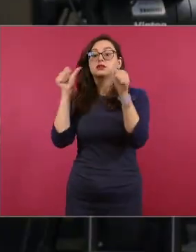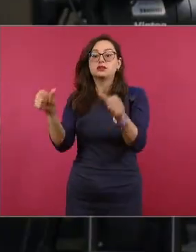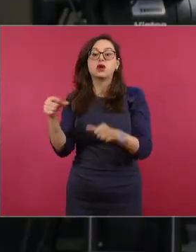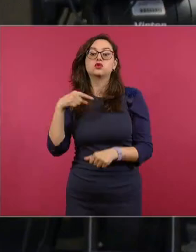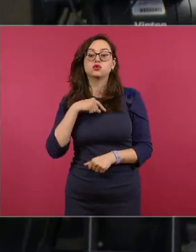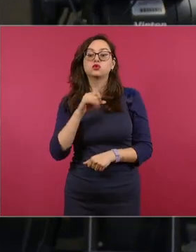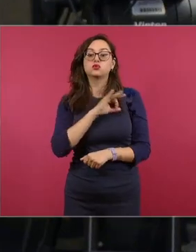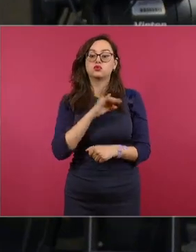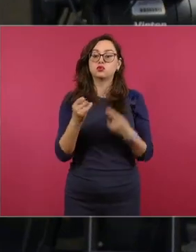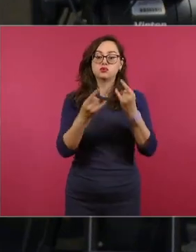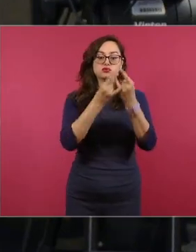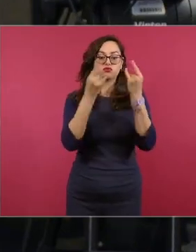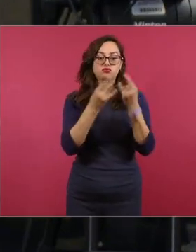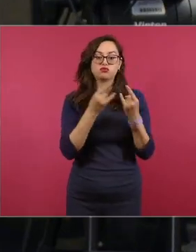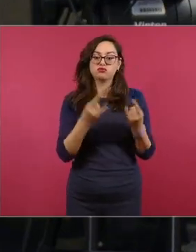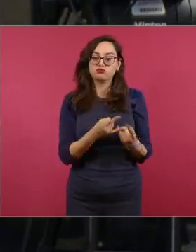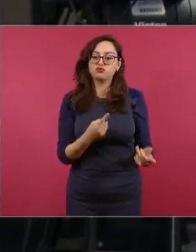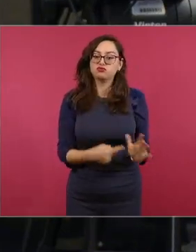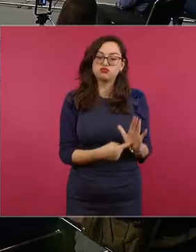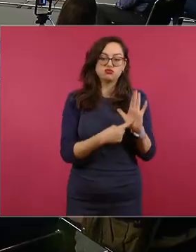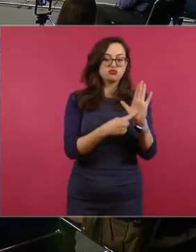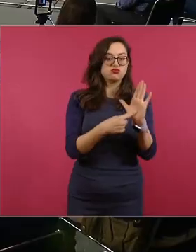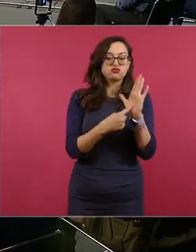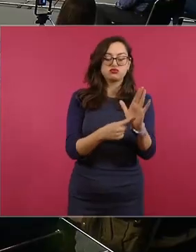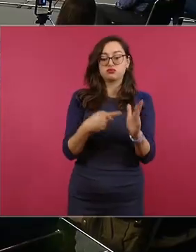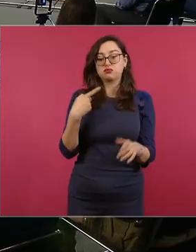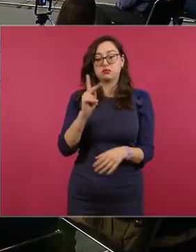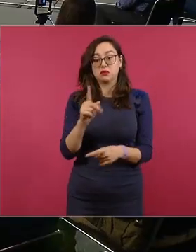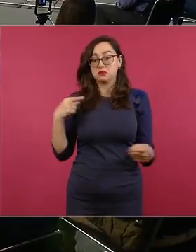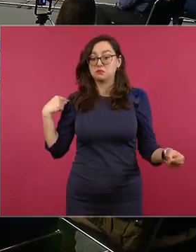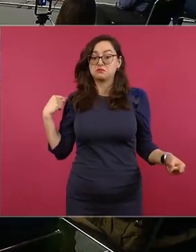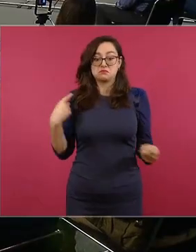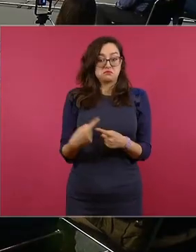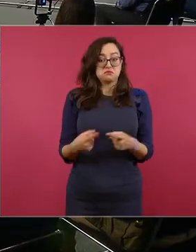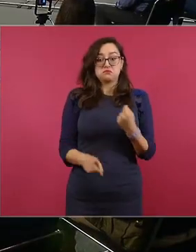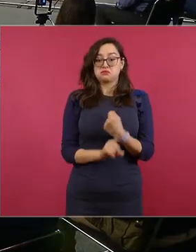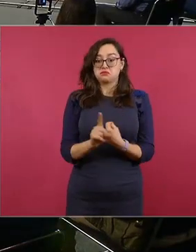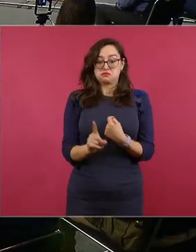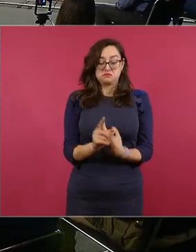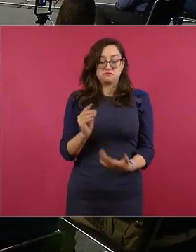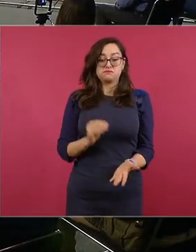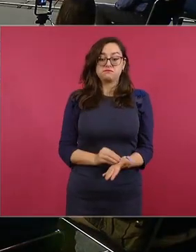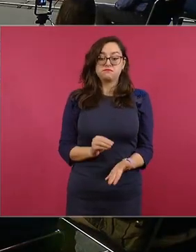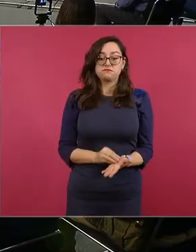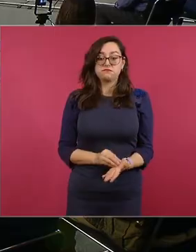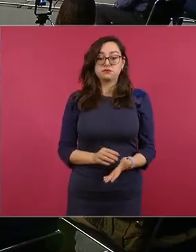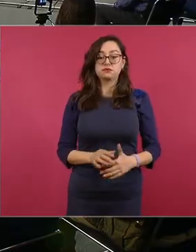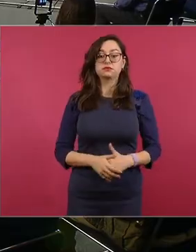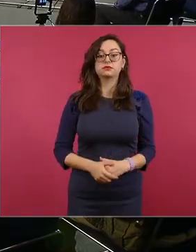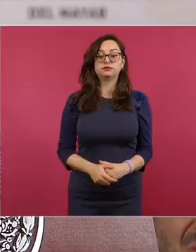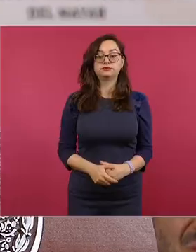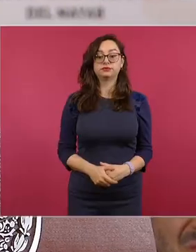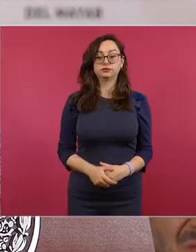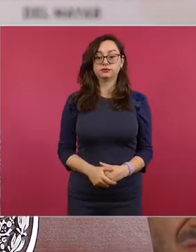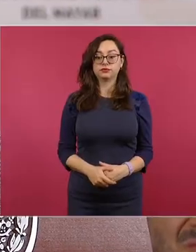hasta el momento no han sido resueltos, presidente. Bueno, pues te propongo que en los dos